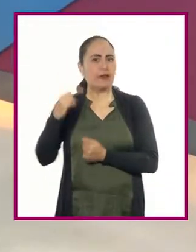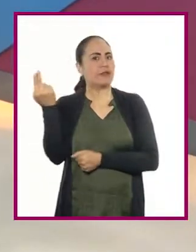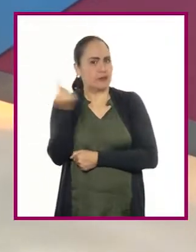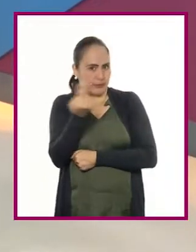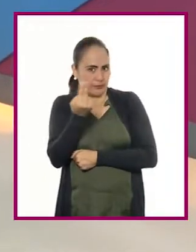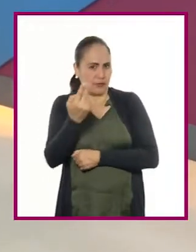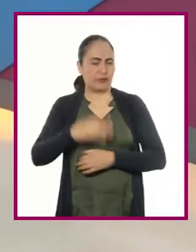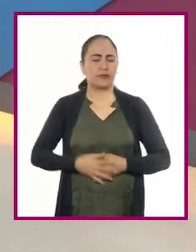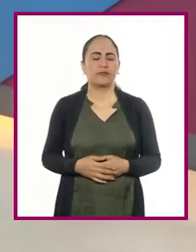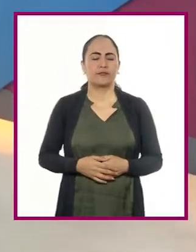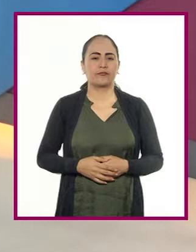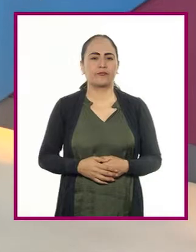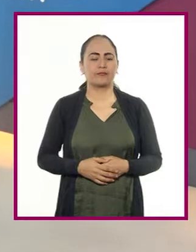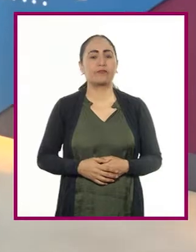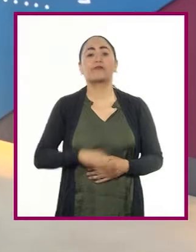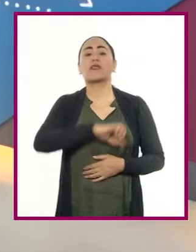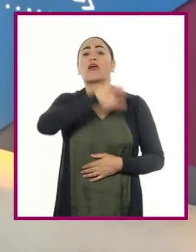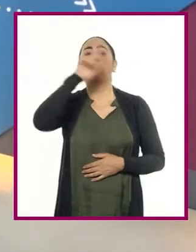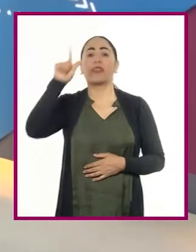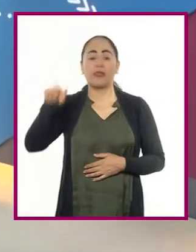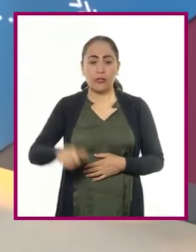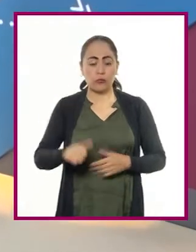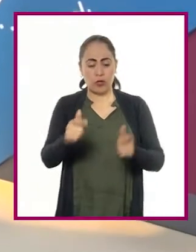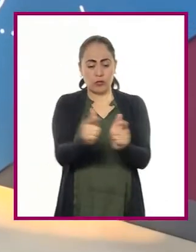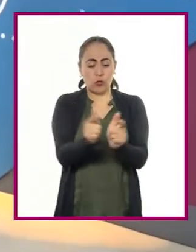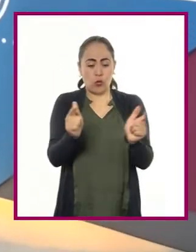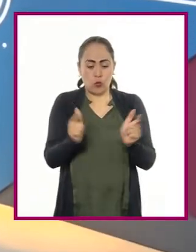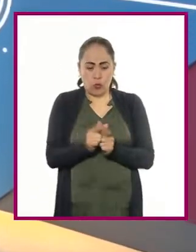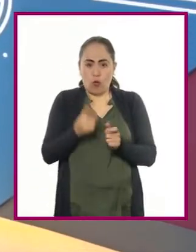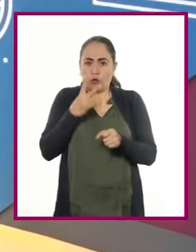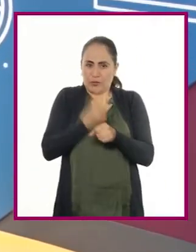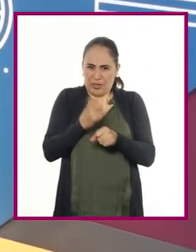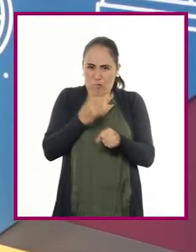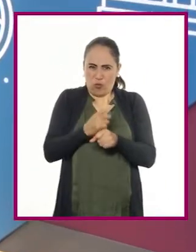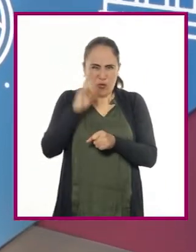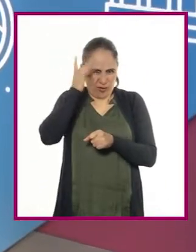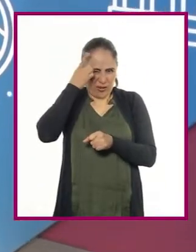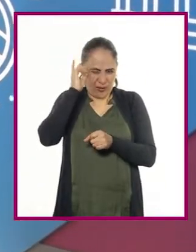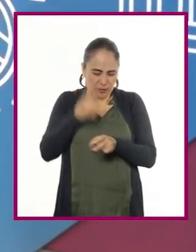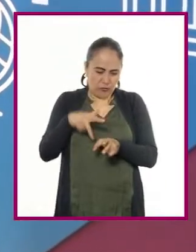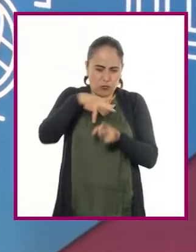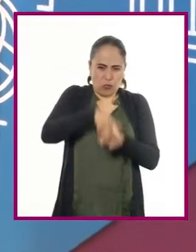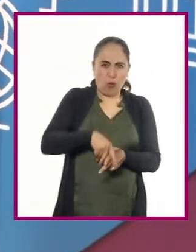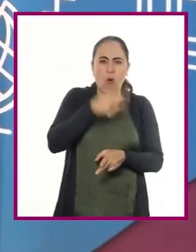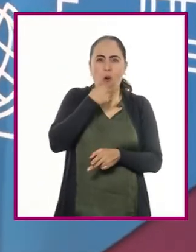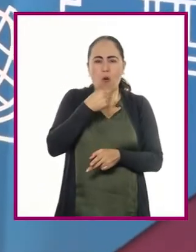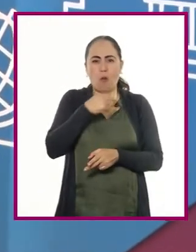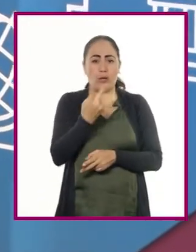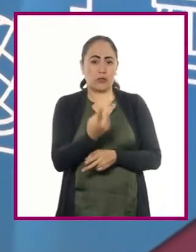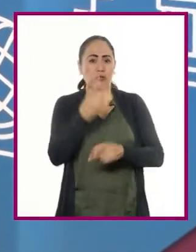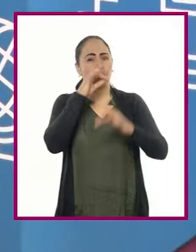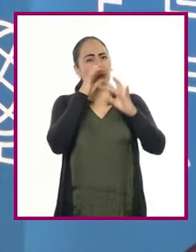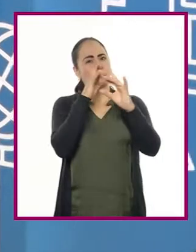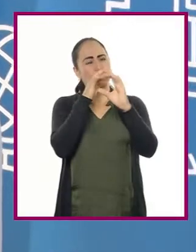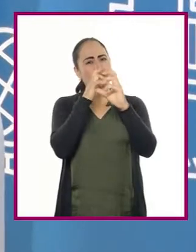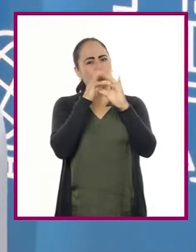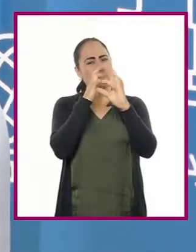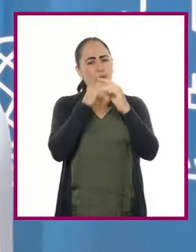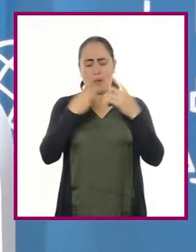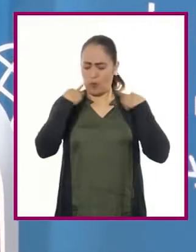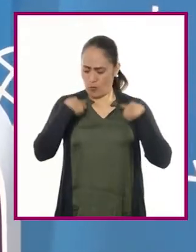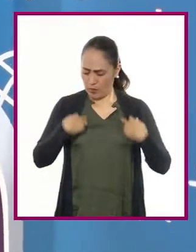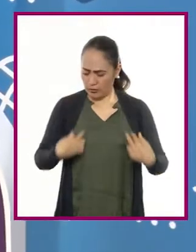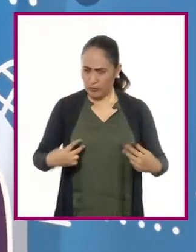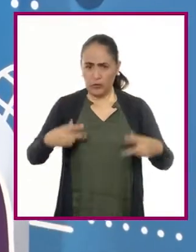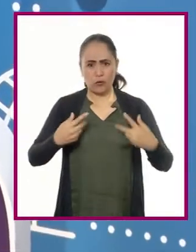Después de esta comparsa, venía un segundo grupo a caballo, 2 hombres tocando sus clarines y mostrando sobre sus vestidos